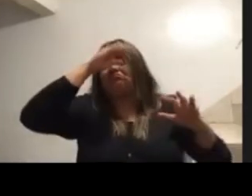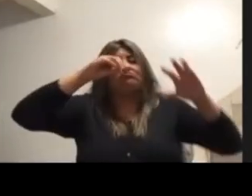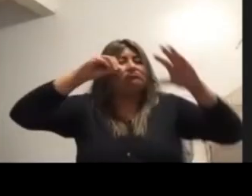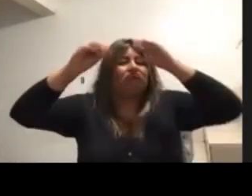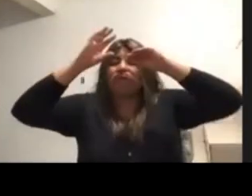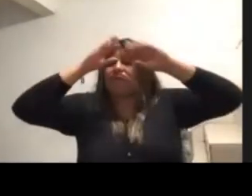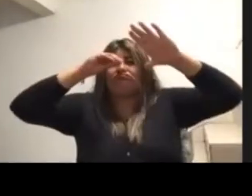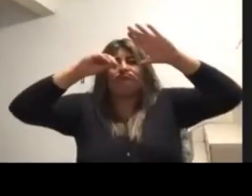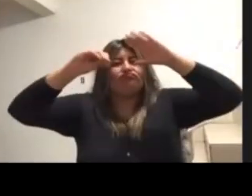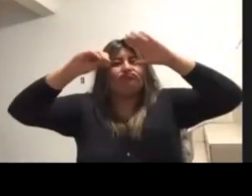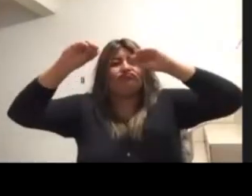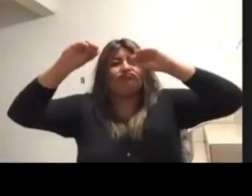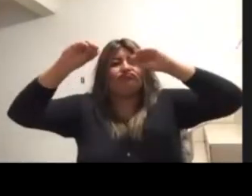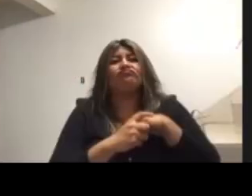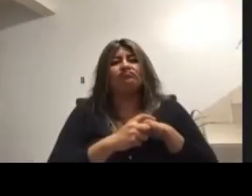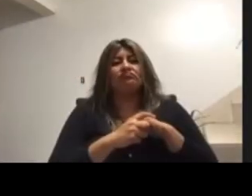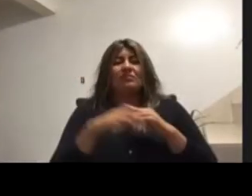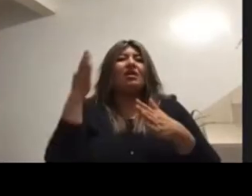La abrumadora mayoría.